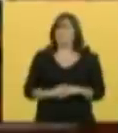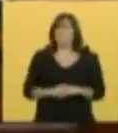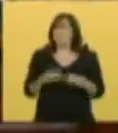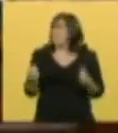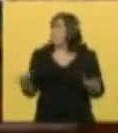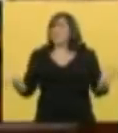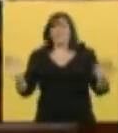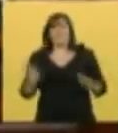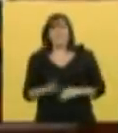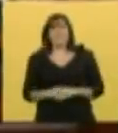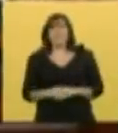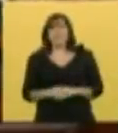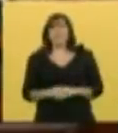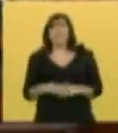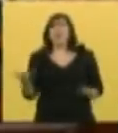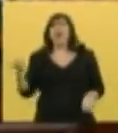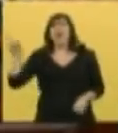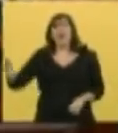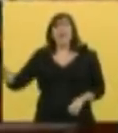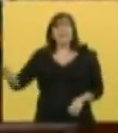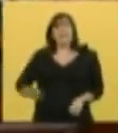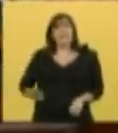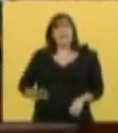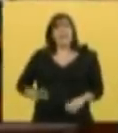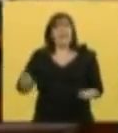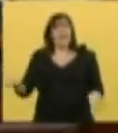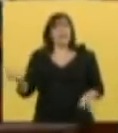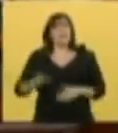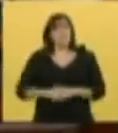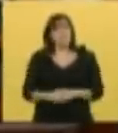qué cosa, tiene hambre Julián.